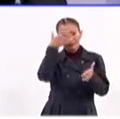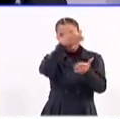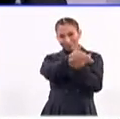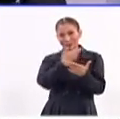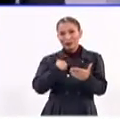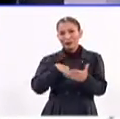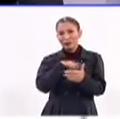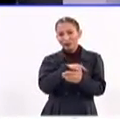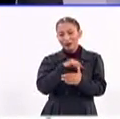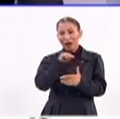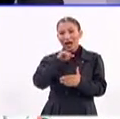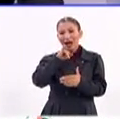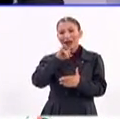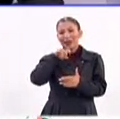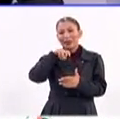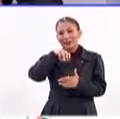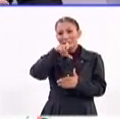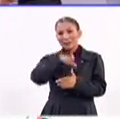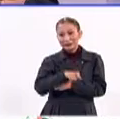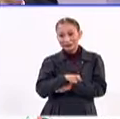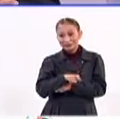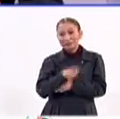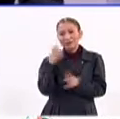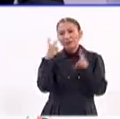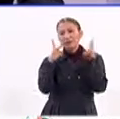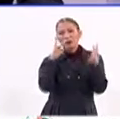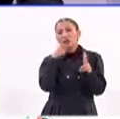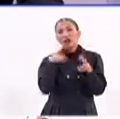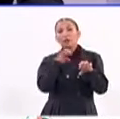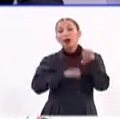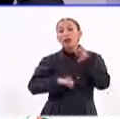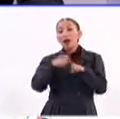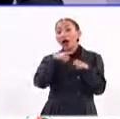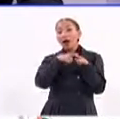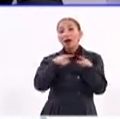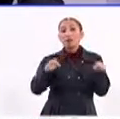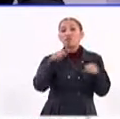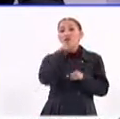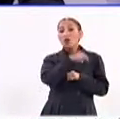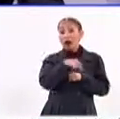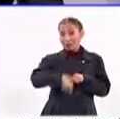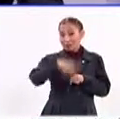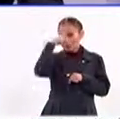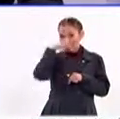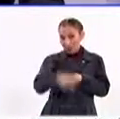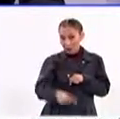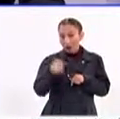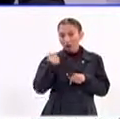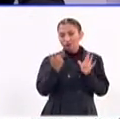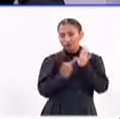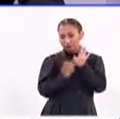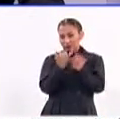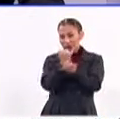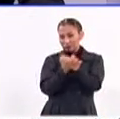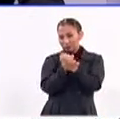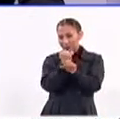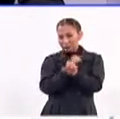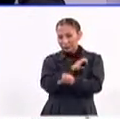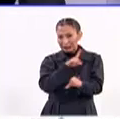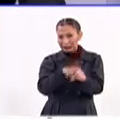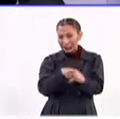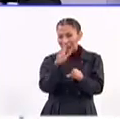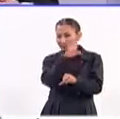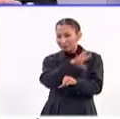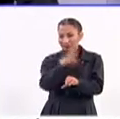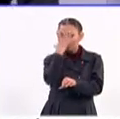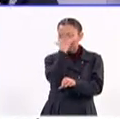de la Agencia Informativa de Educación de México visitaron la Embajada de Japón en nuestro país y les preparamos un reportaje especial sobre